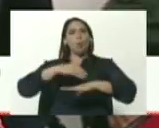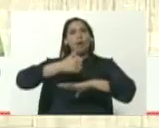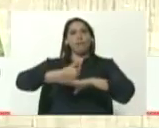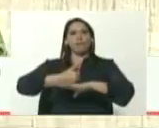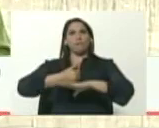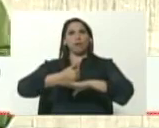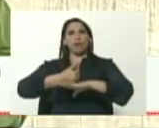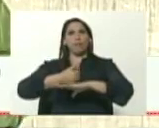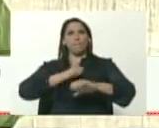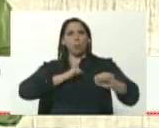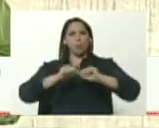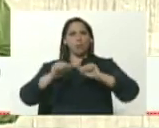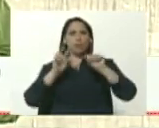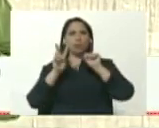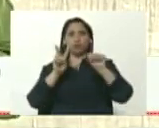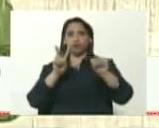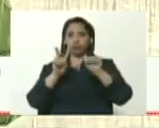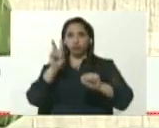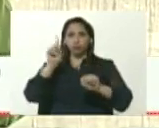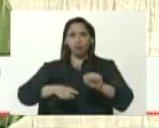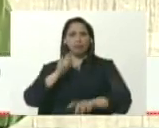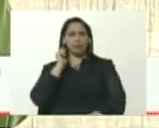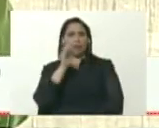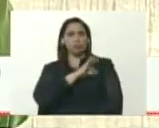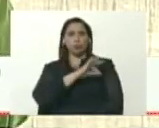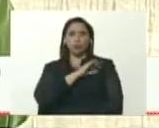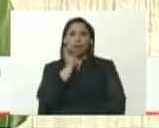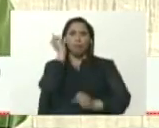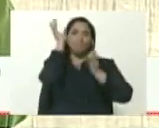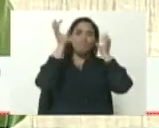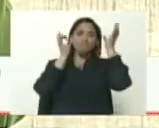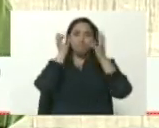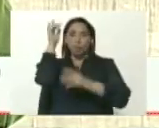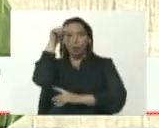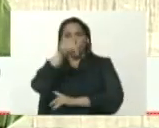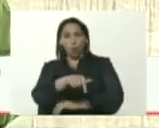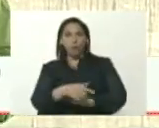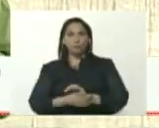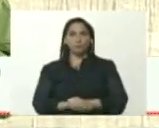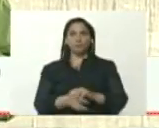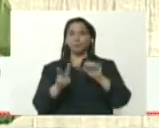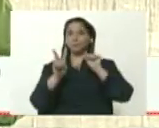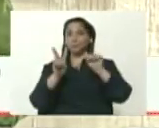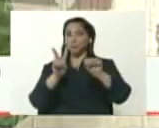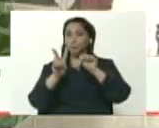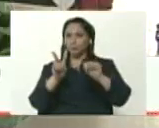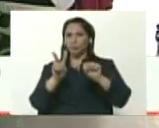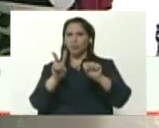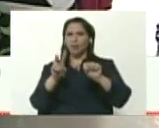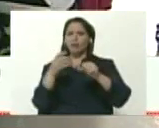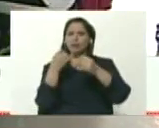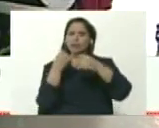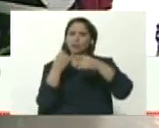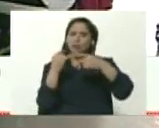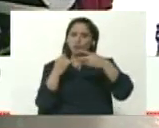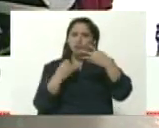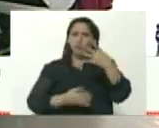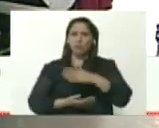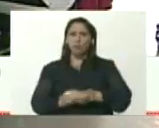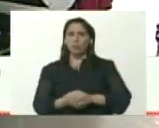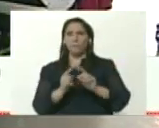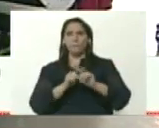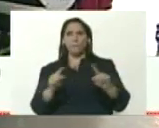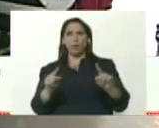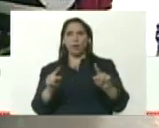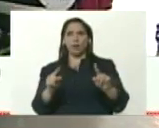Somos Venezuela, por muchas tareas sociales que van a surgir hoy. Movimiento Somos Venezuela es el instrumento para